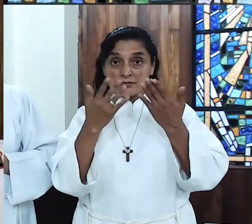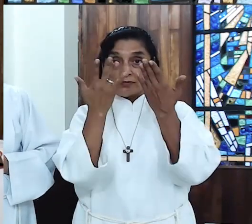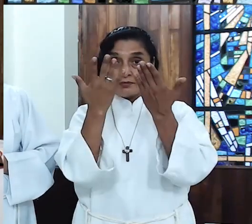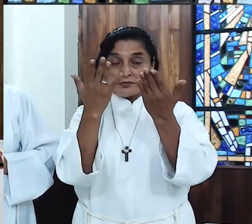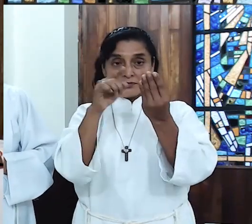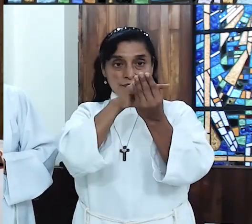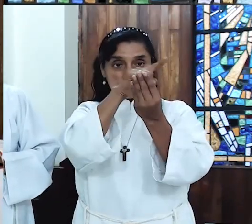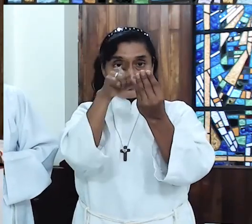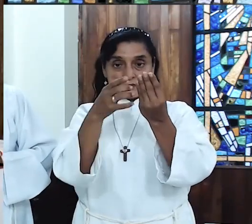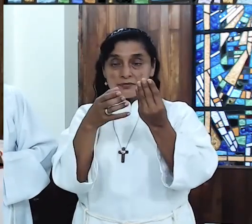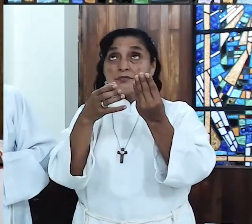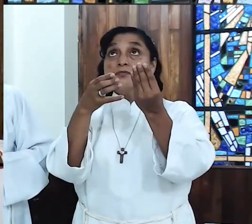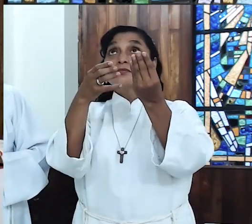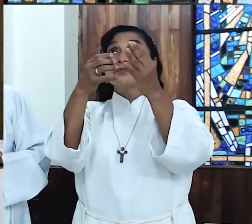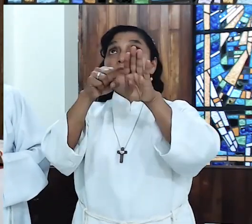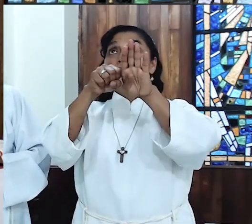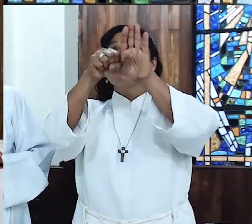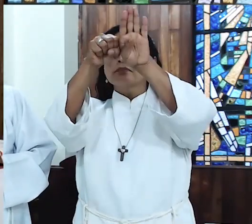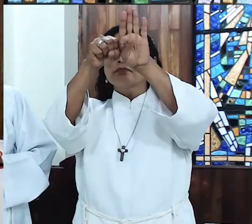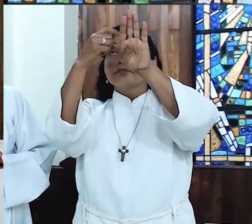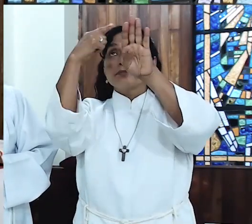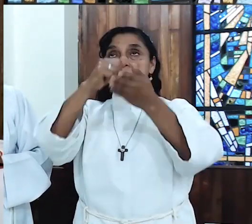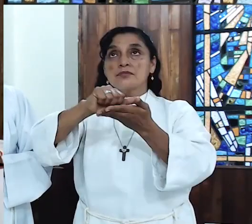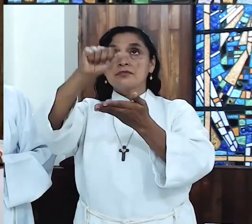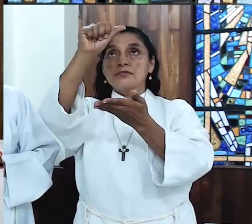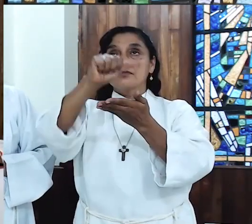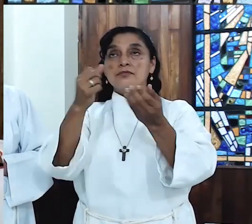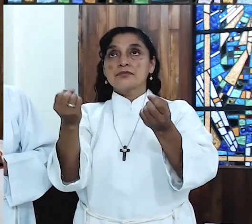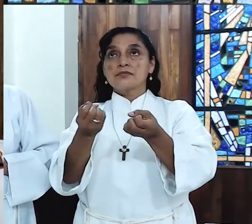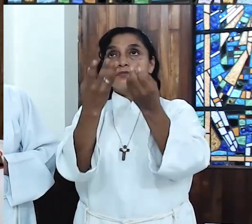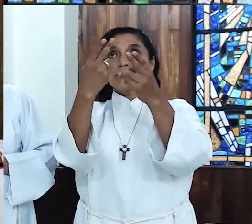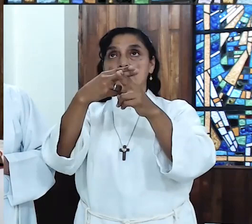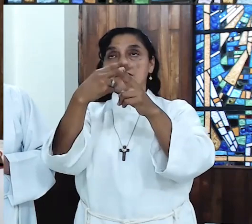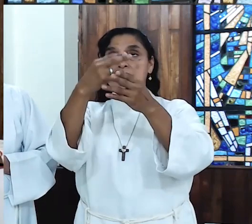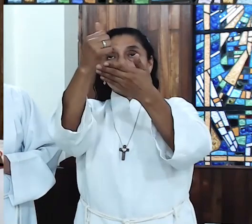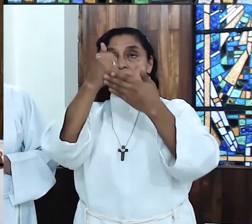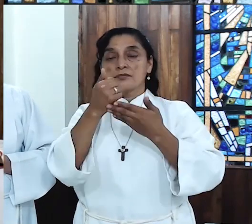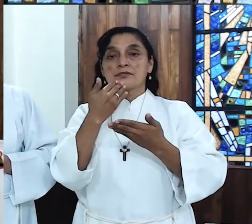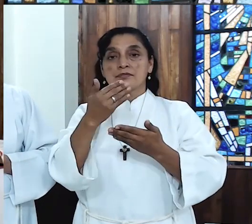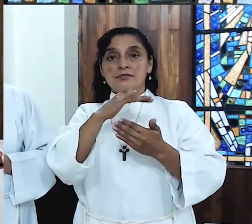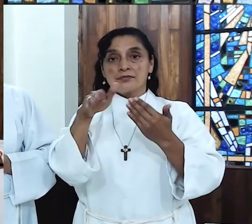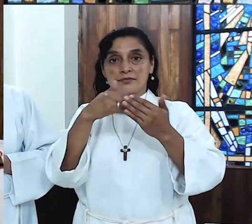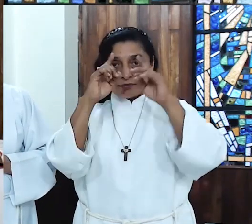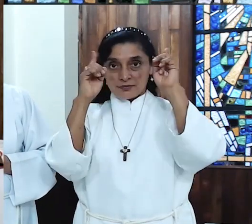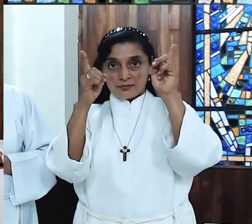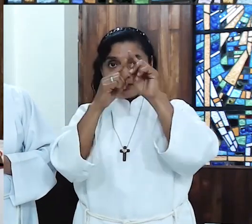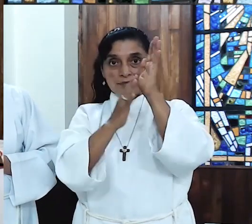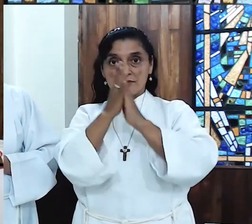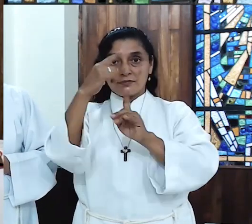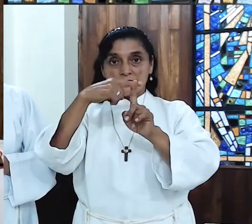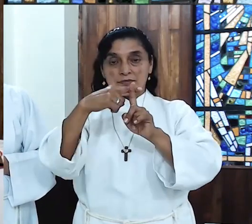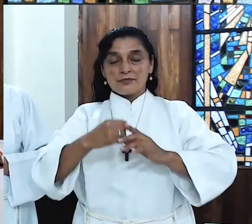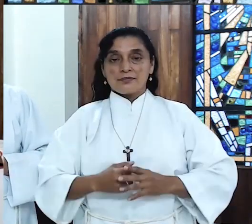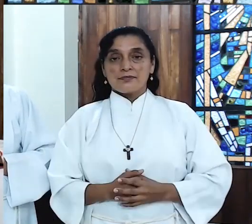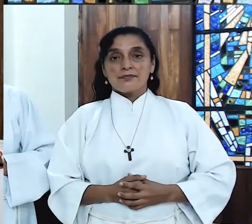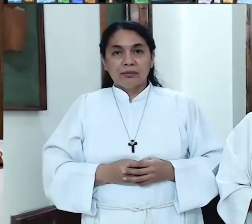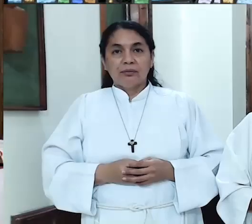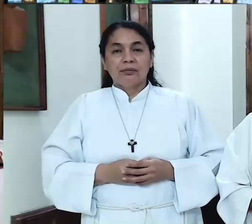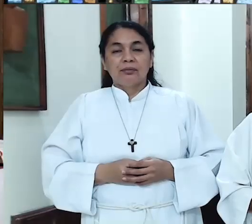tus manos este sacrificio para alabanza y gloria de su nombre, para nuestro bien y el de toda su santa